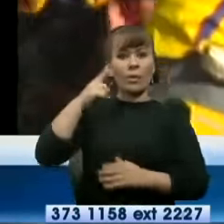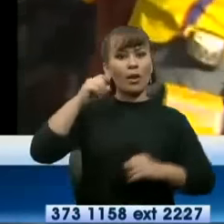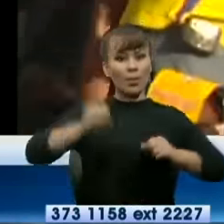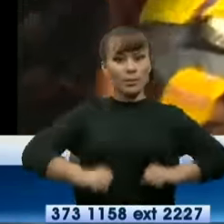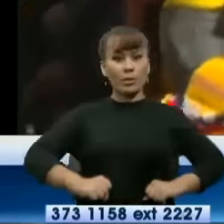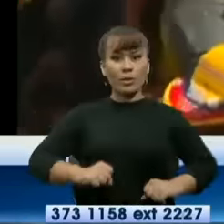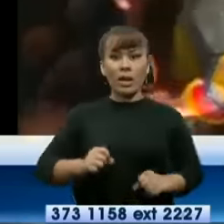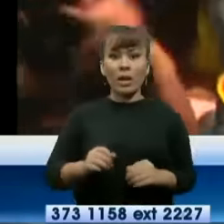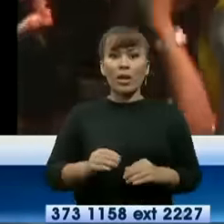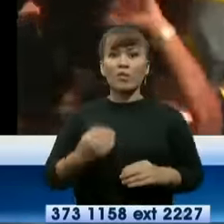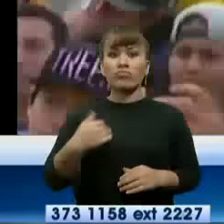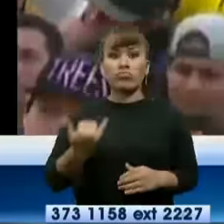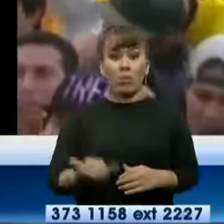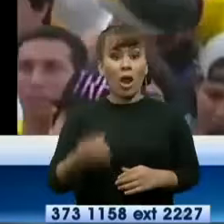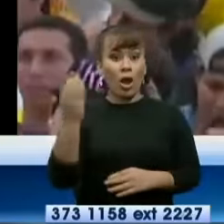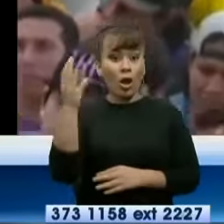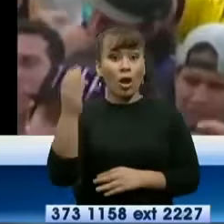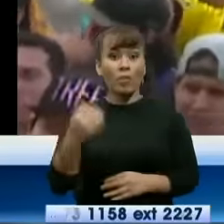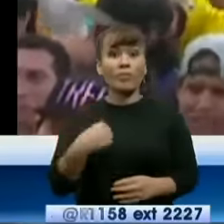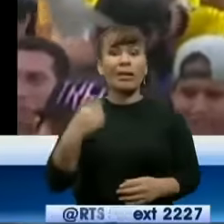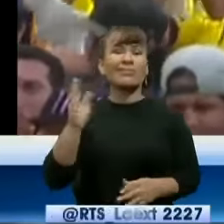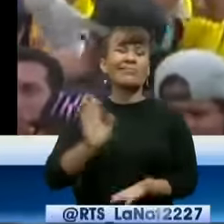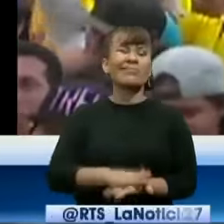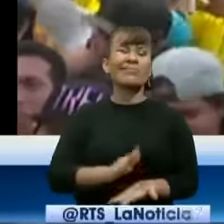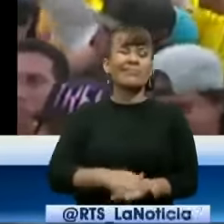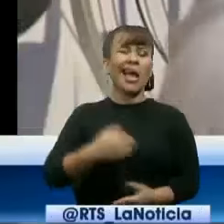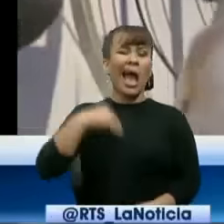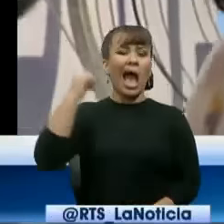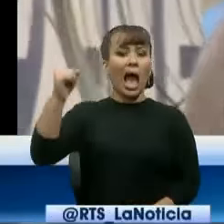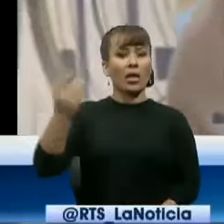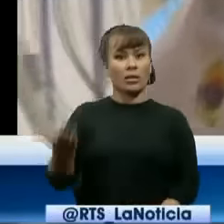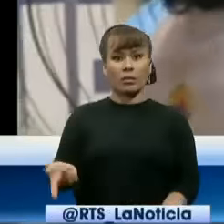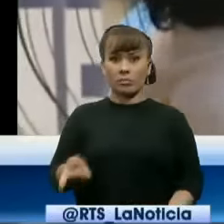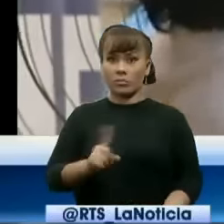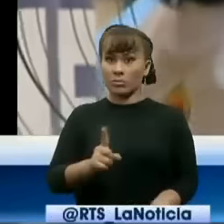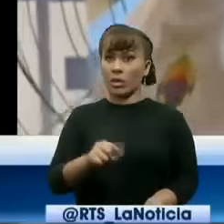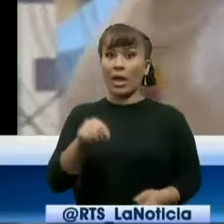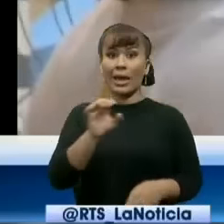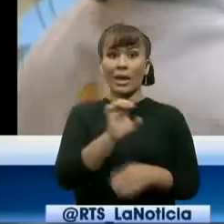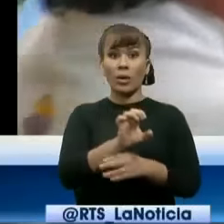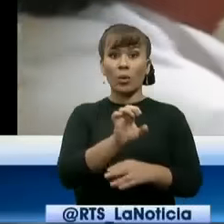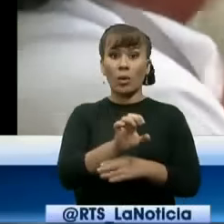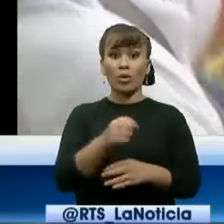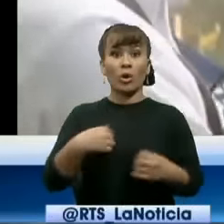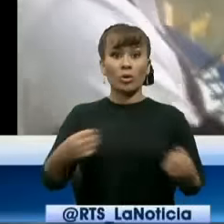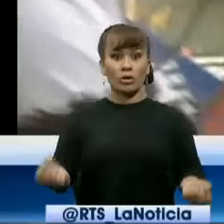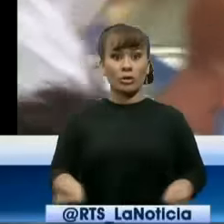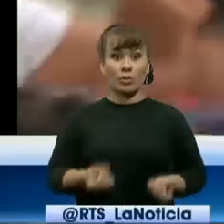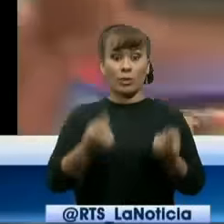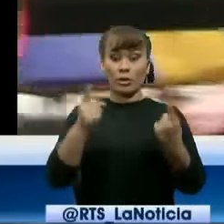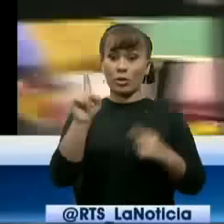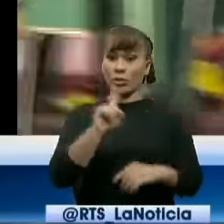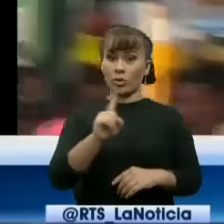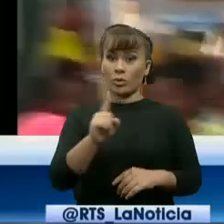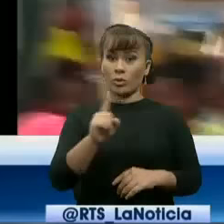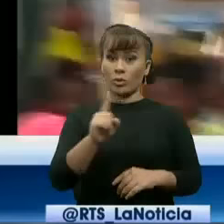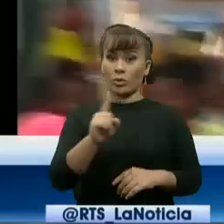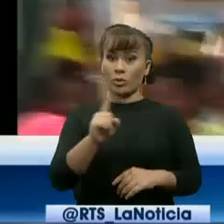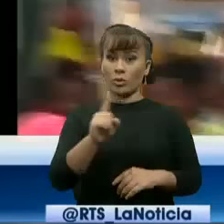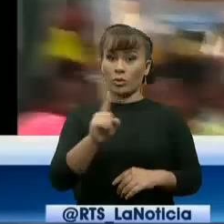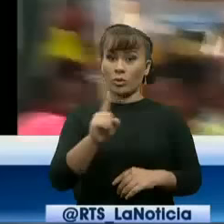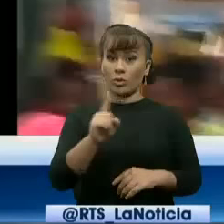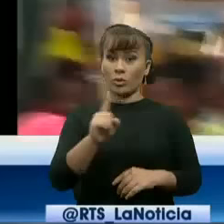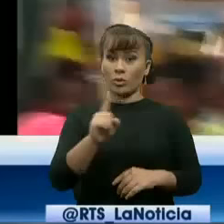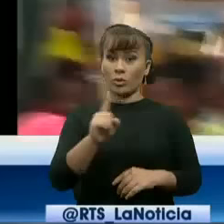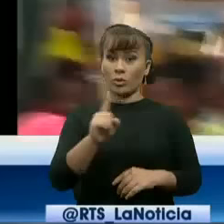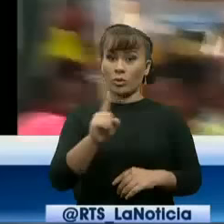Colombia, esperando que los próximos cotejos en el exterior, Ecuador, no sea sorprendido. Lamentablemente tuvimos